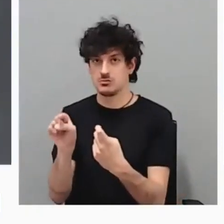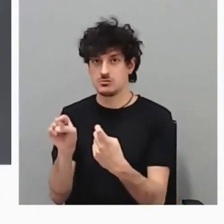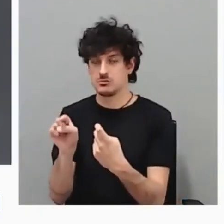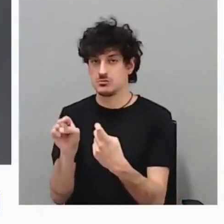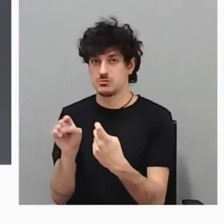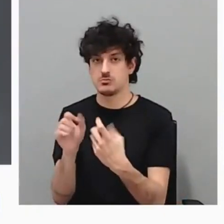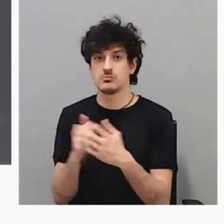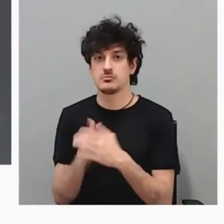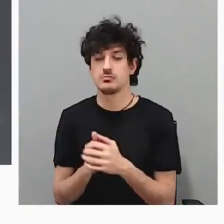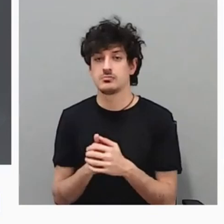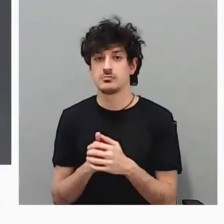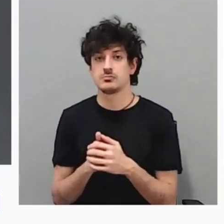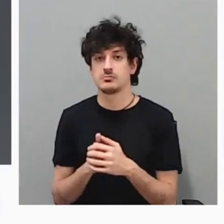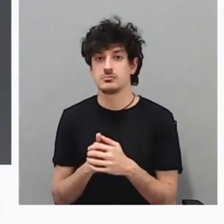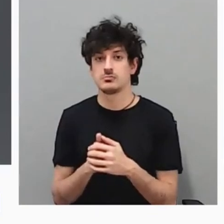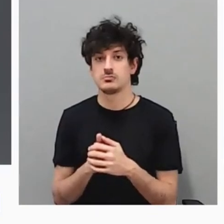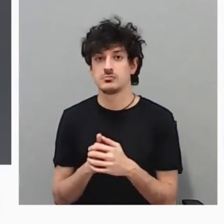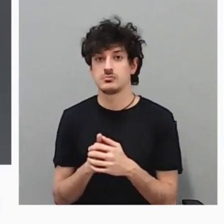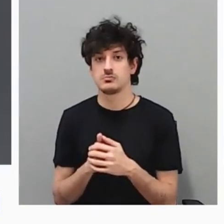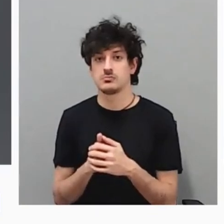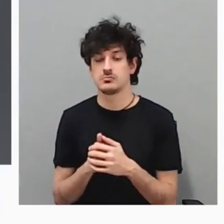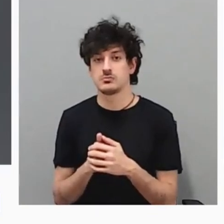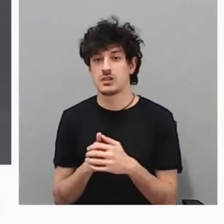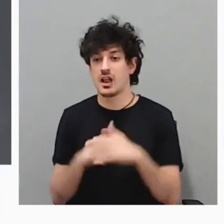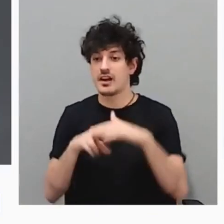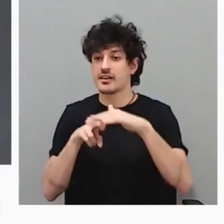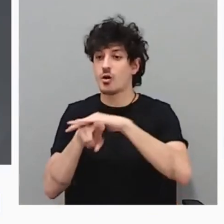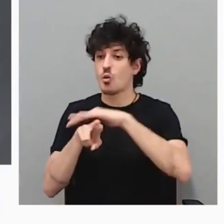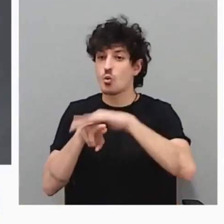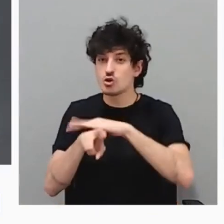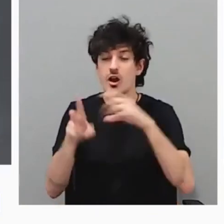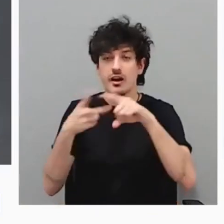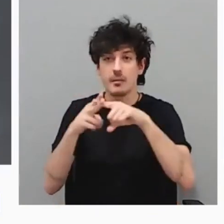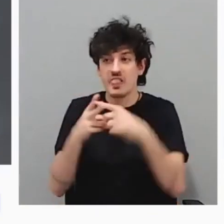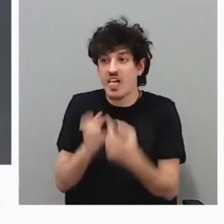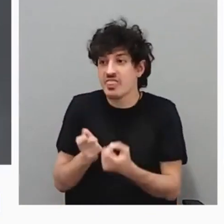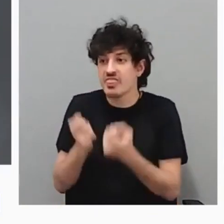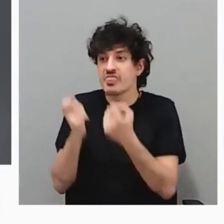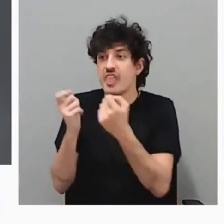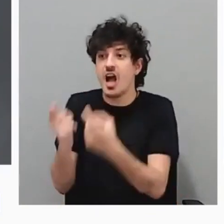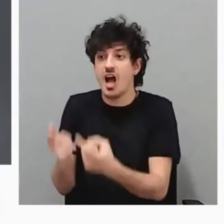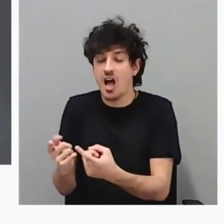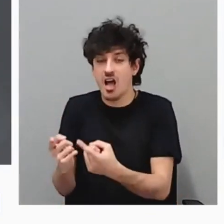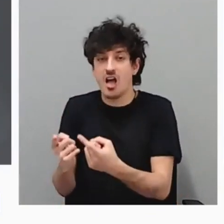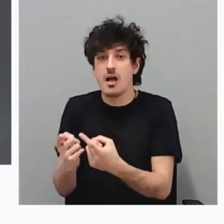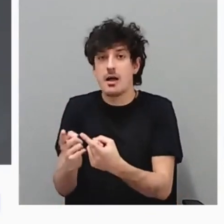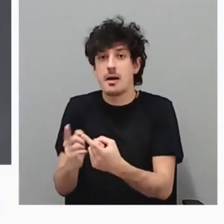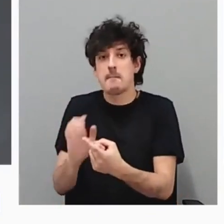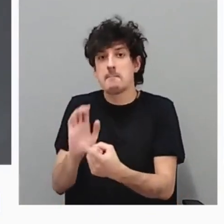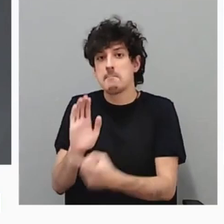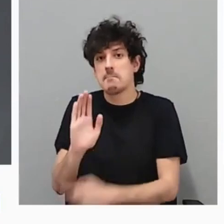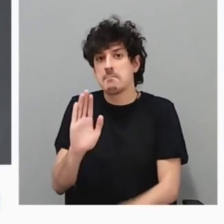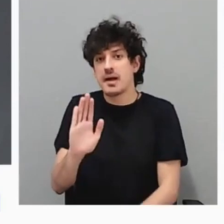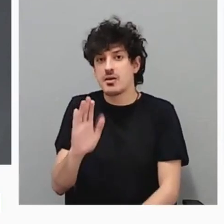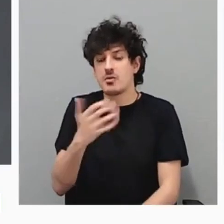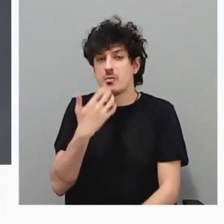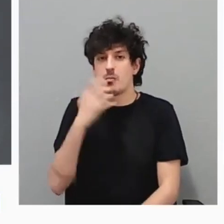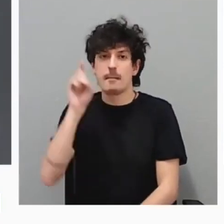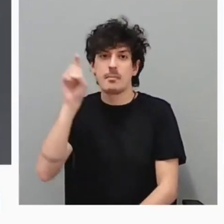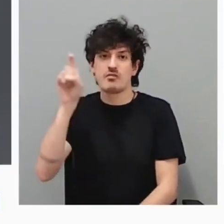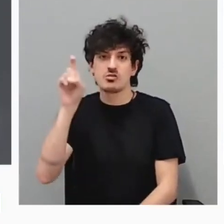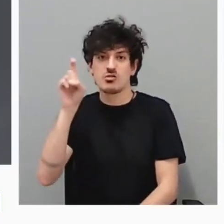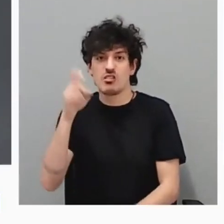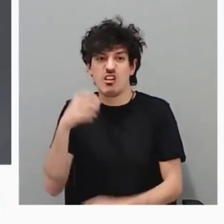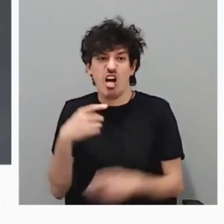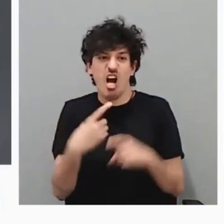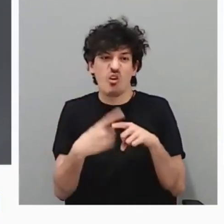siempre desde otra parte, darle herramientas al profesor, pero no tener, el profesor no tener que hacer tantas